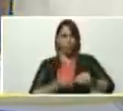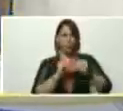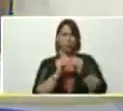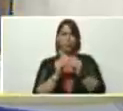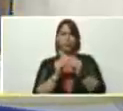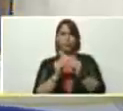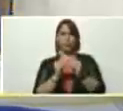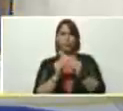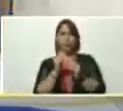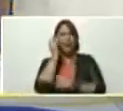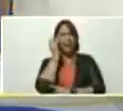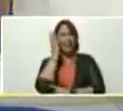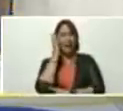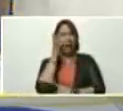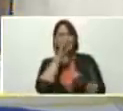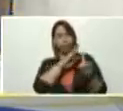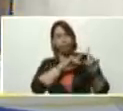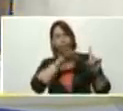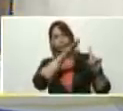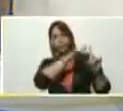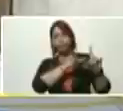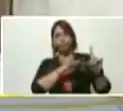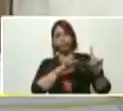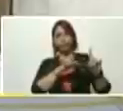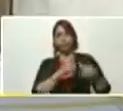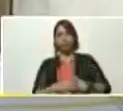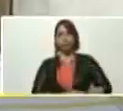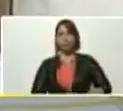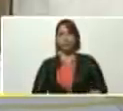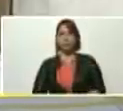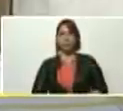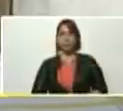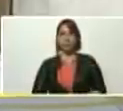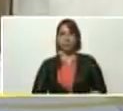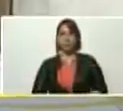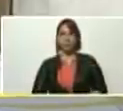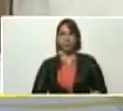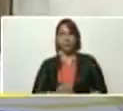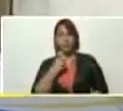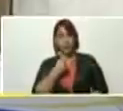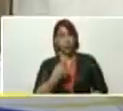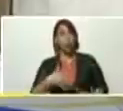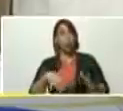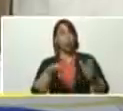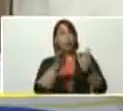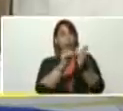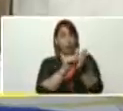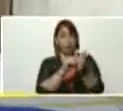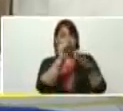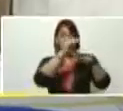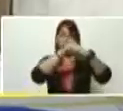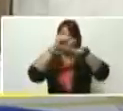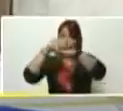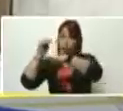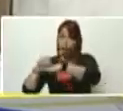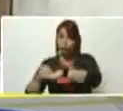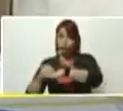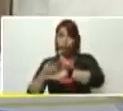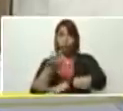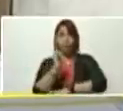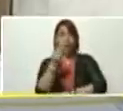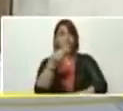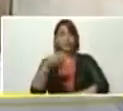quieren crear un falso debate. Lo digo otra vez. Aquí está Héctor